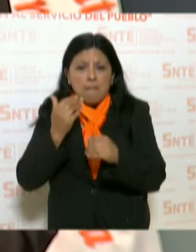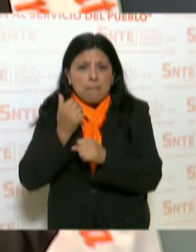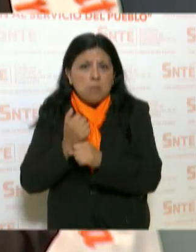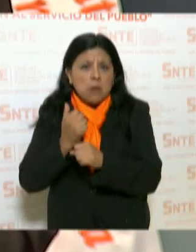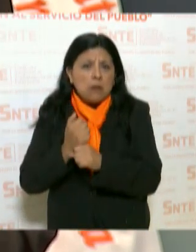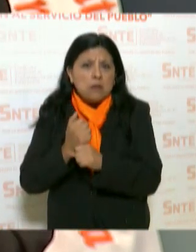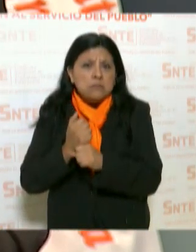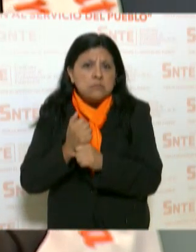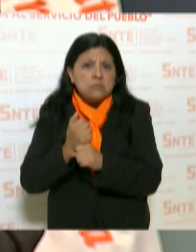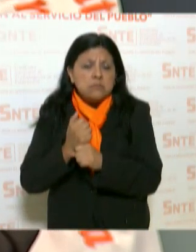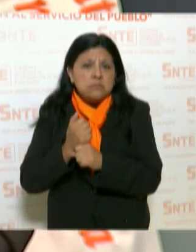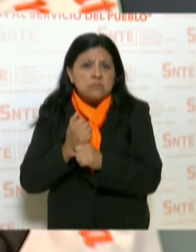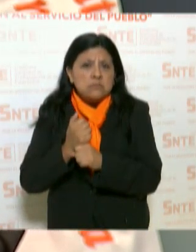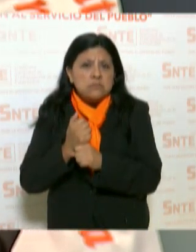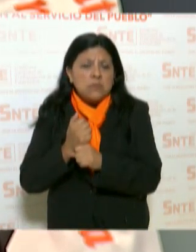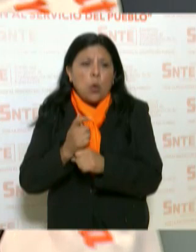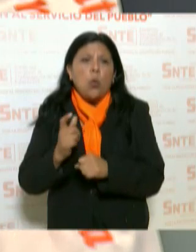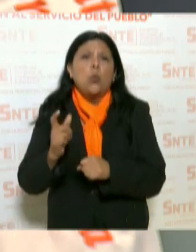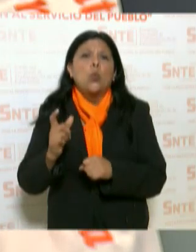cuando